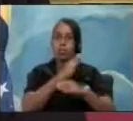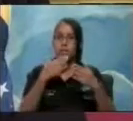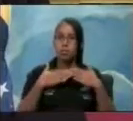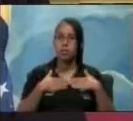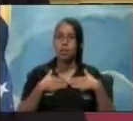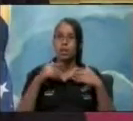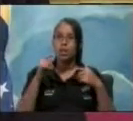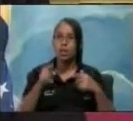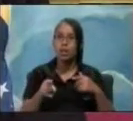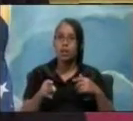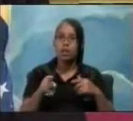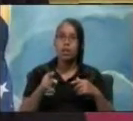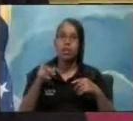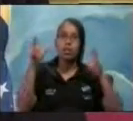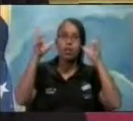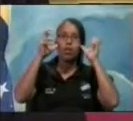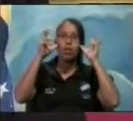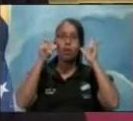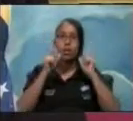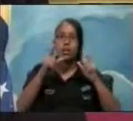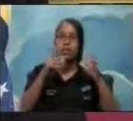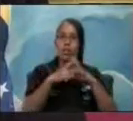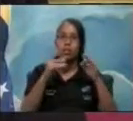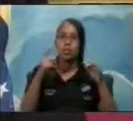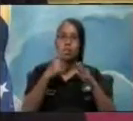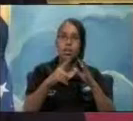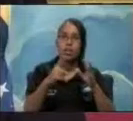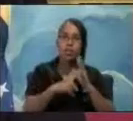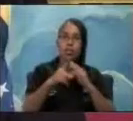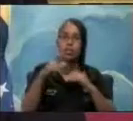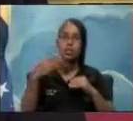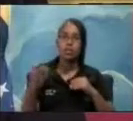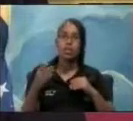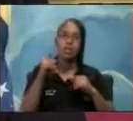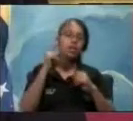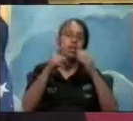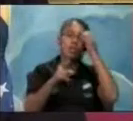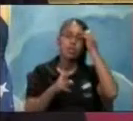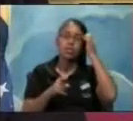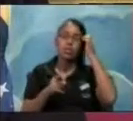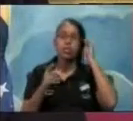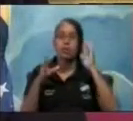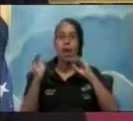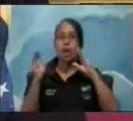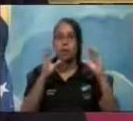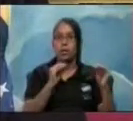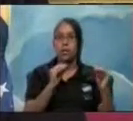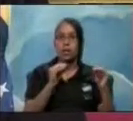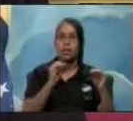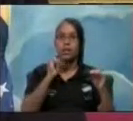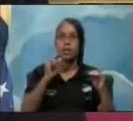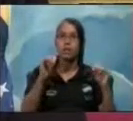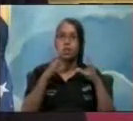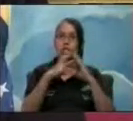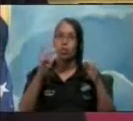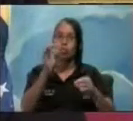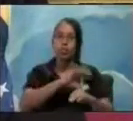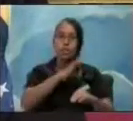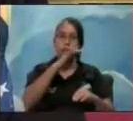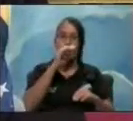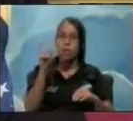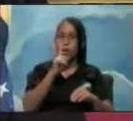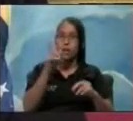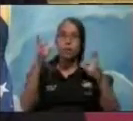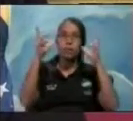A ellos, a él oiréis, y a todas las cosas que os hablare. Y toda alma que no